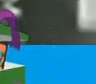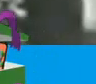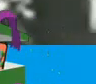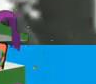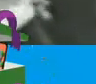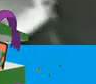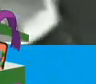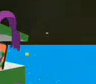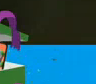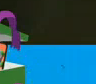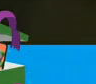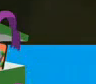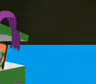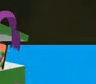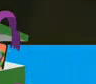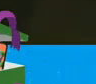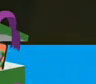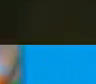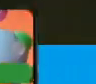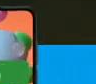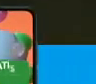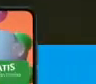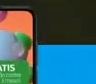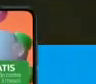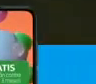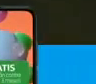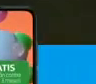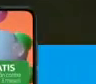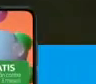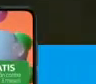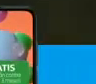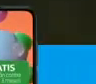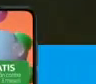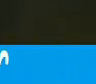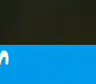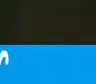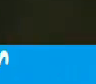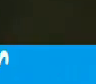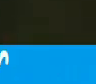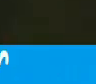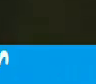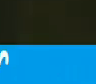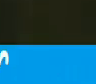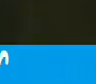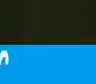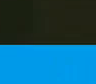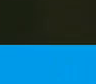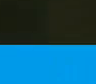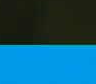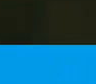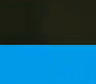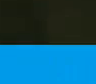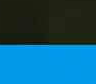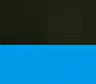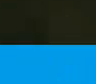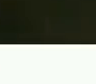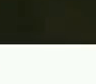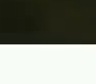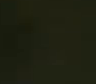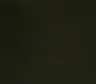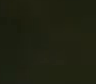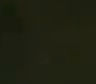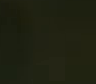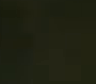en japonés. Caló en los corazones de parejas y su voz era escuchada en matrimonios, reconciliaciones y donde era necesario